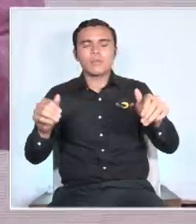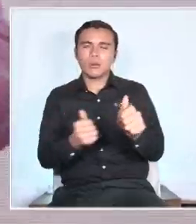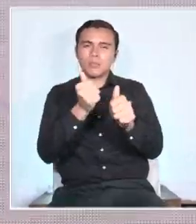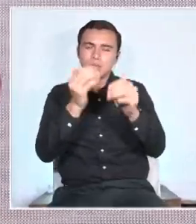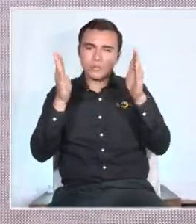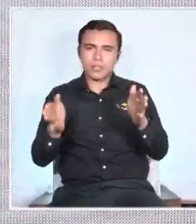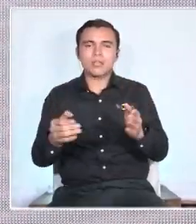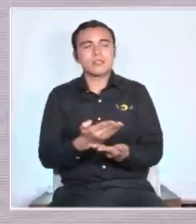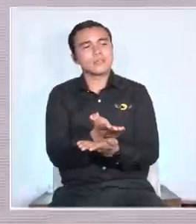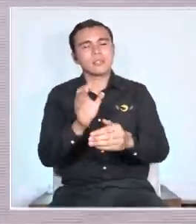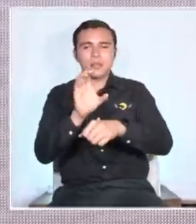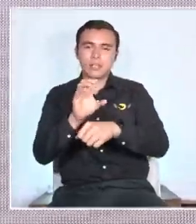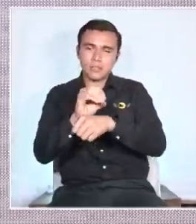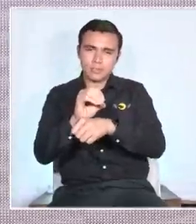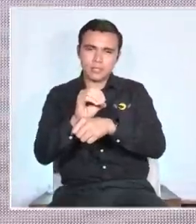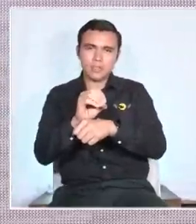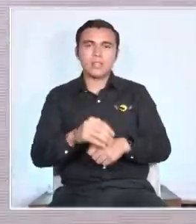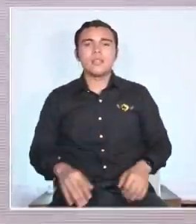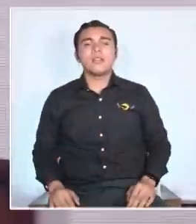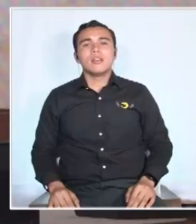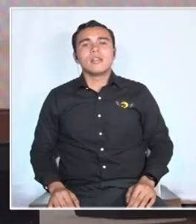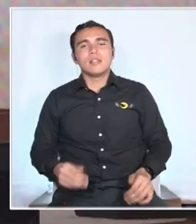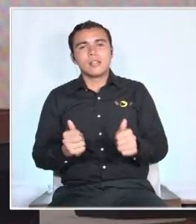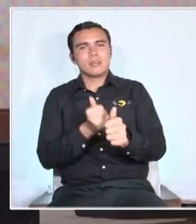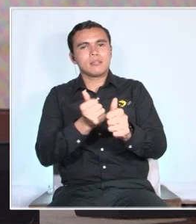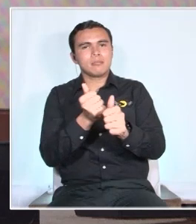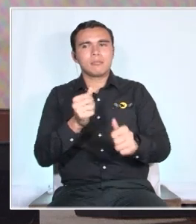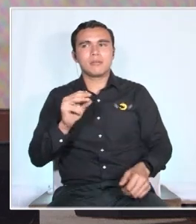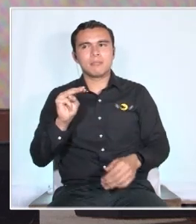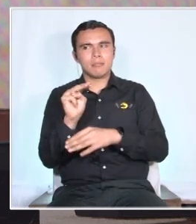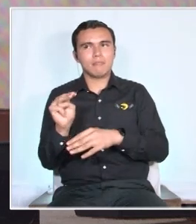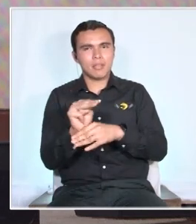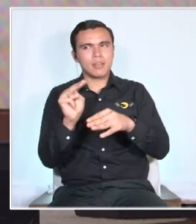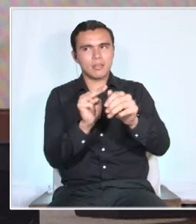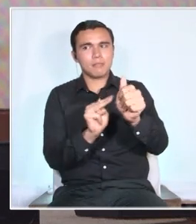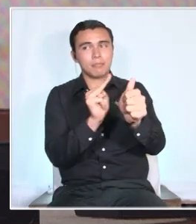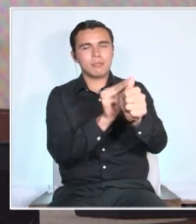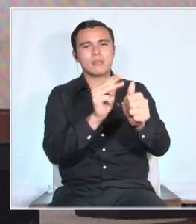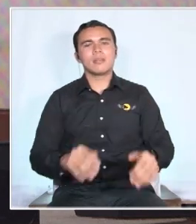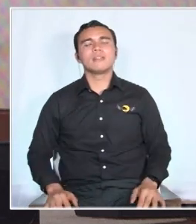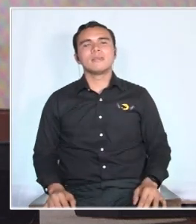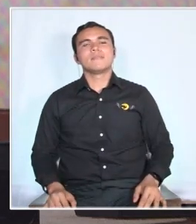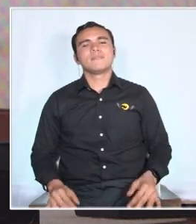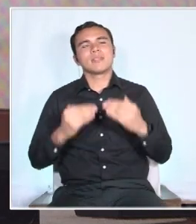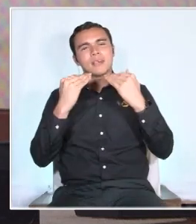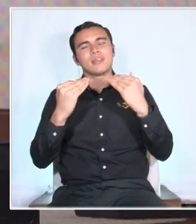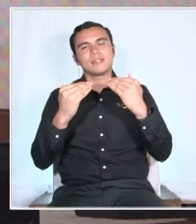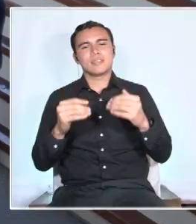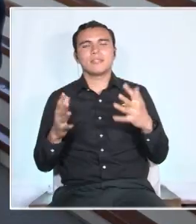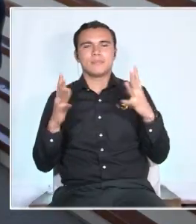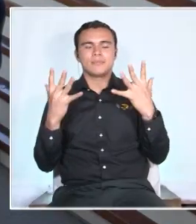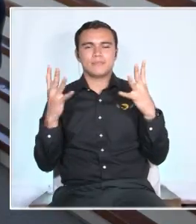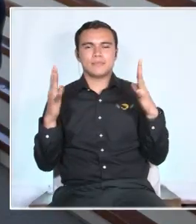casa, a Papi Meli y la profeta Gladys. Les bendecimos, le da un aplauso al Señor por ellos.